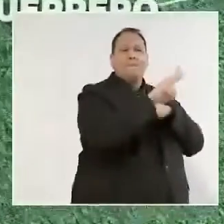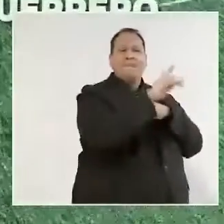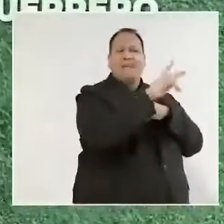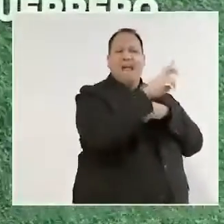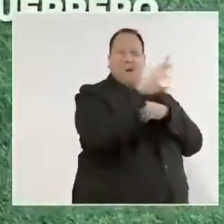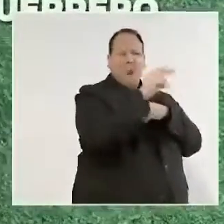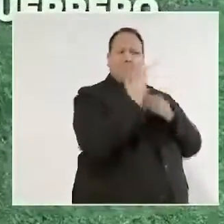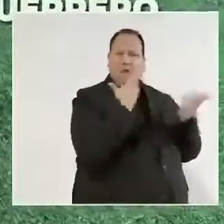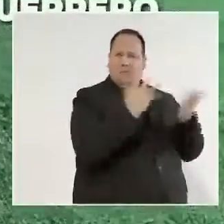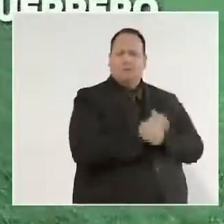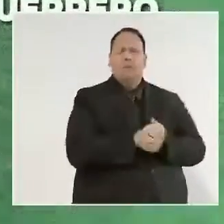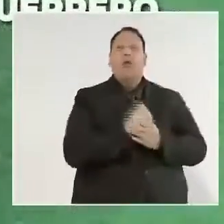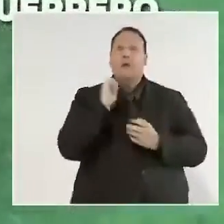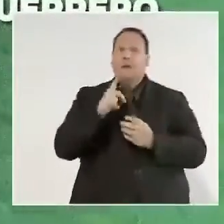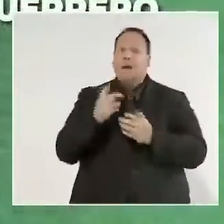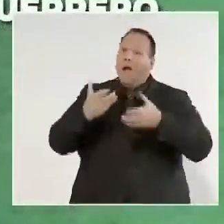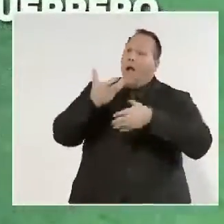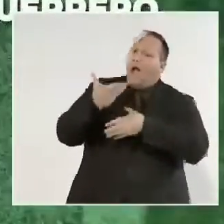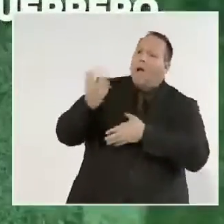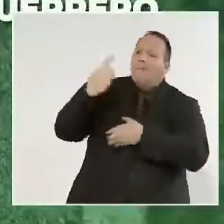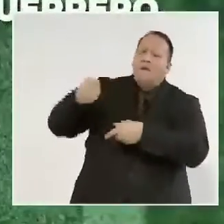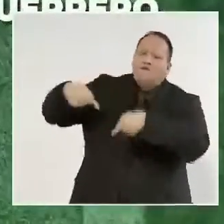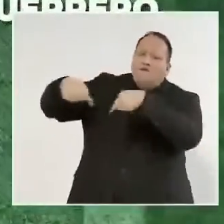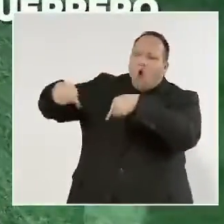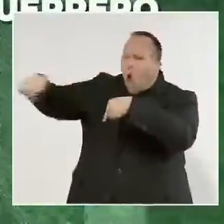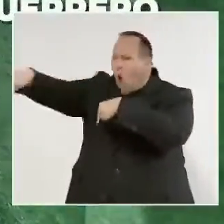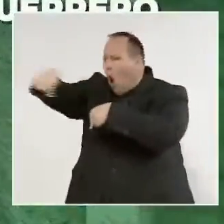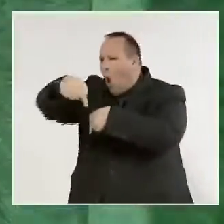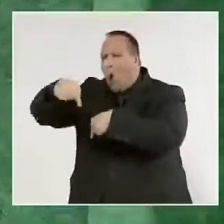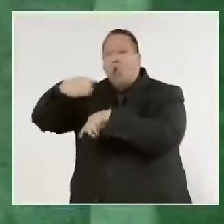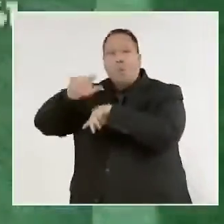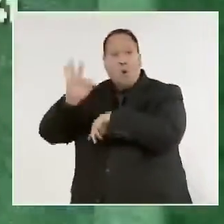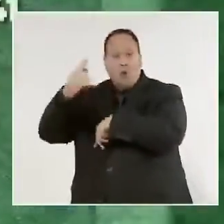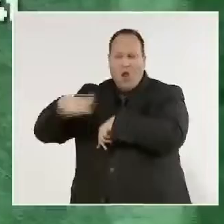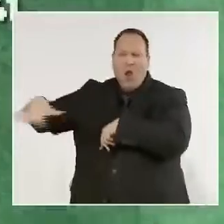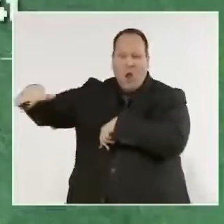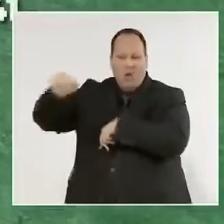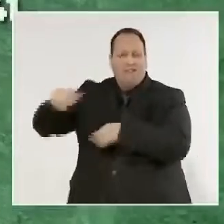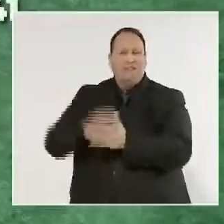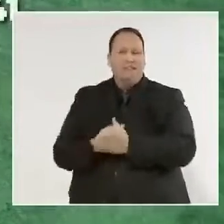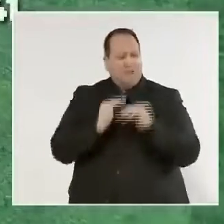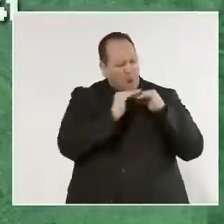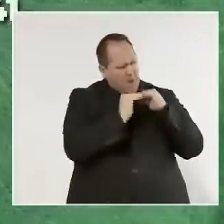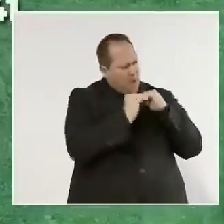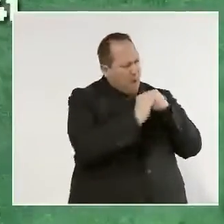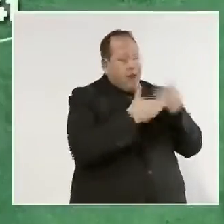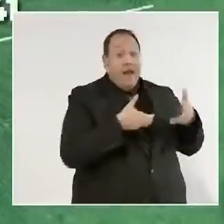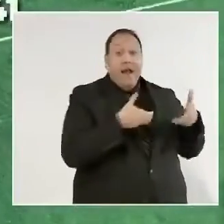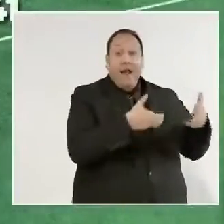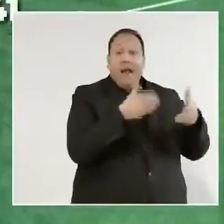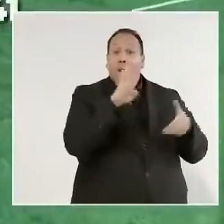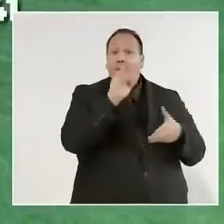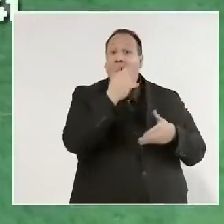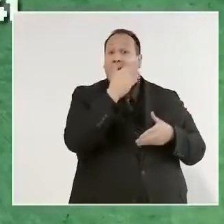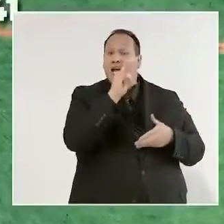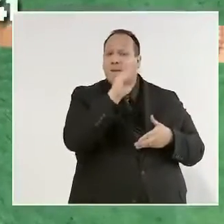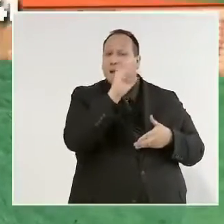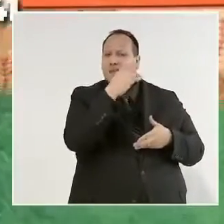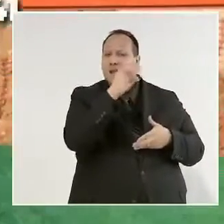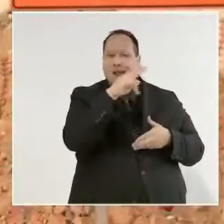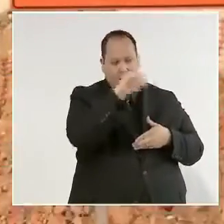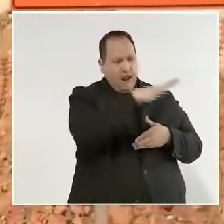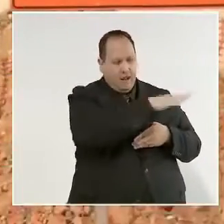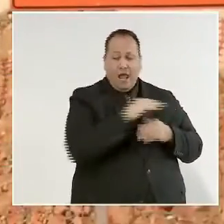Obras complementarias en Unidad Deportiva Vicente Guerrero. Construcción de campo de fútbol Manzana